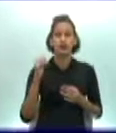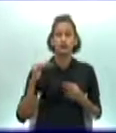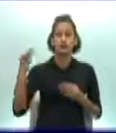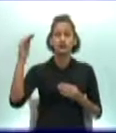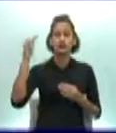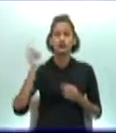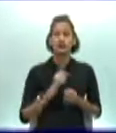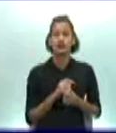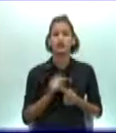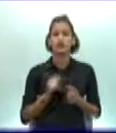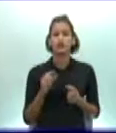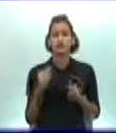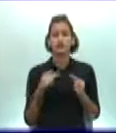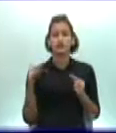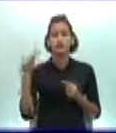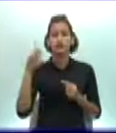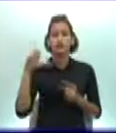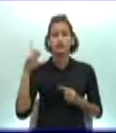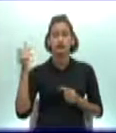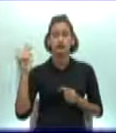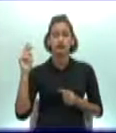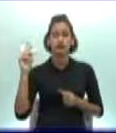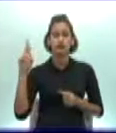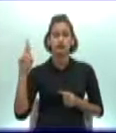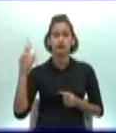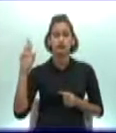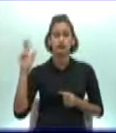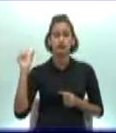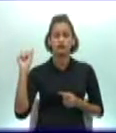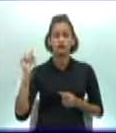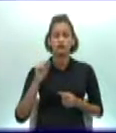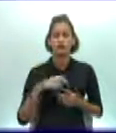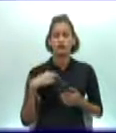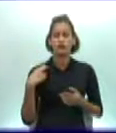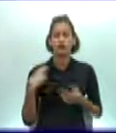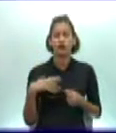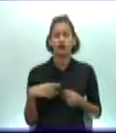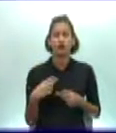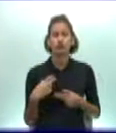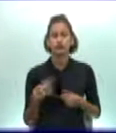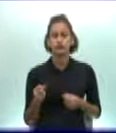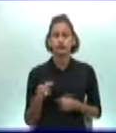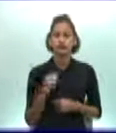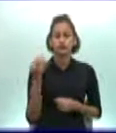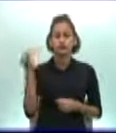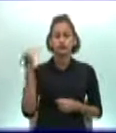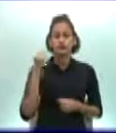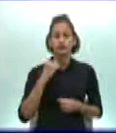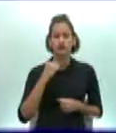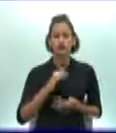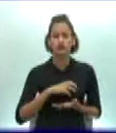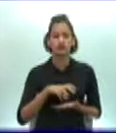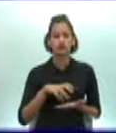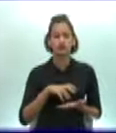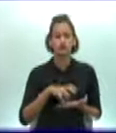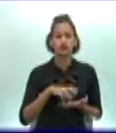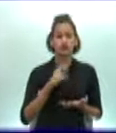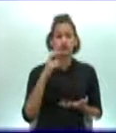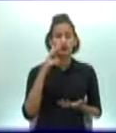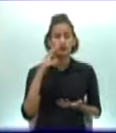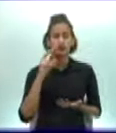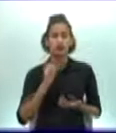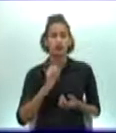principales llanuras. Para realizar las localizaciones, yo les propongo que primero ubiquen el accidente geográfico en el mapa de